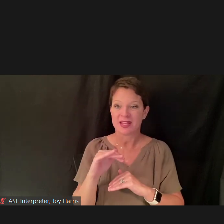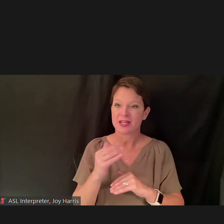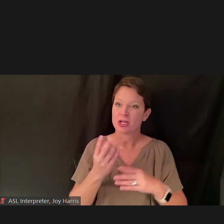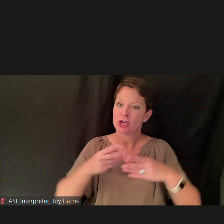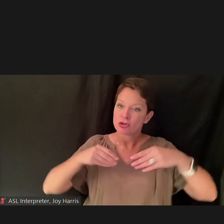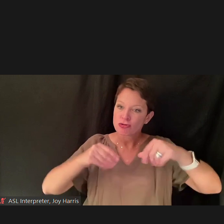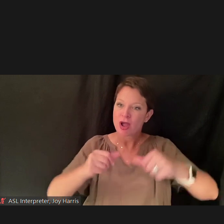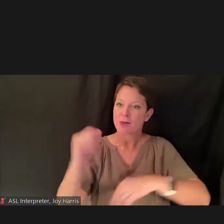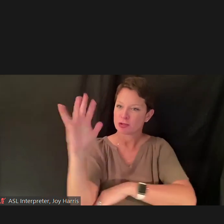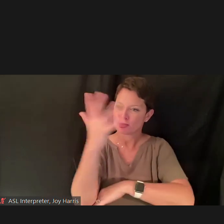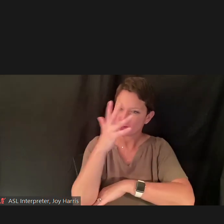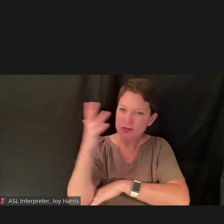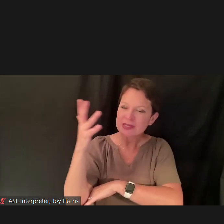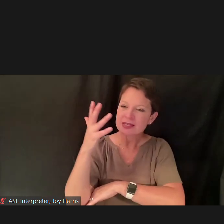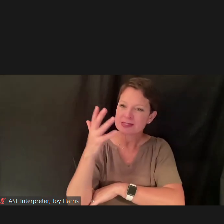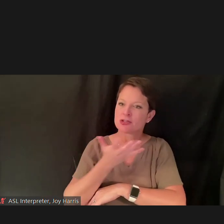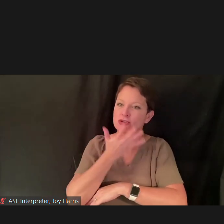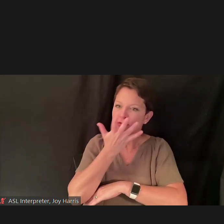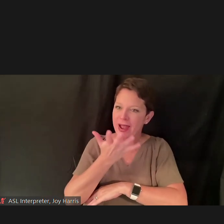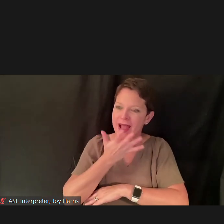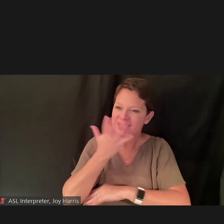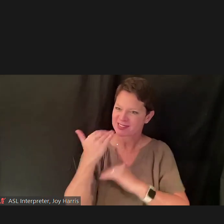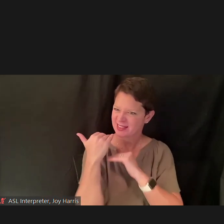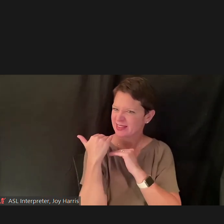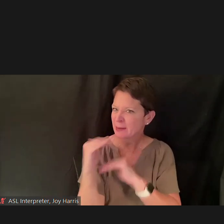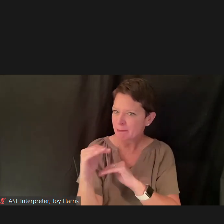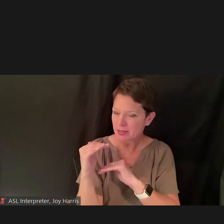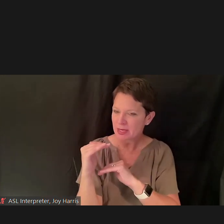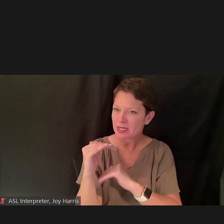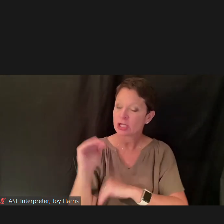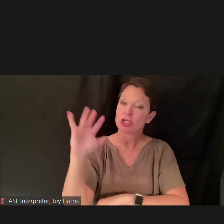la ciudad tiene vegetación limitada